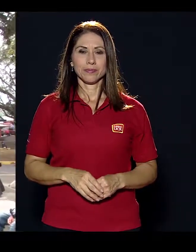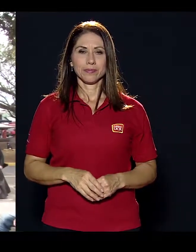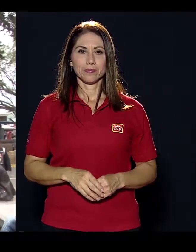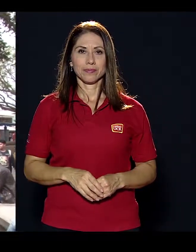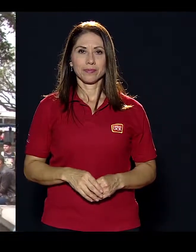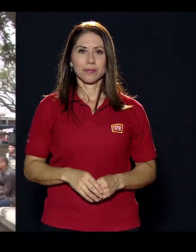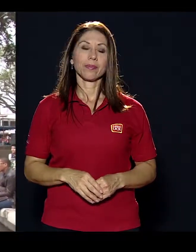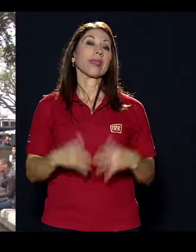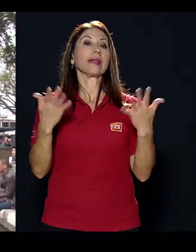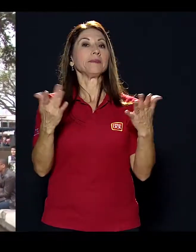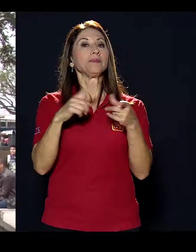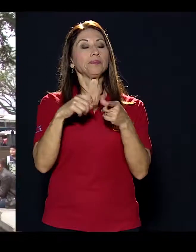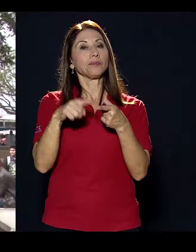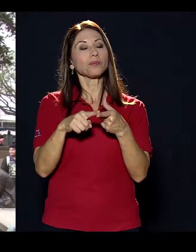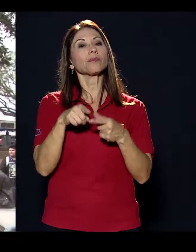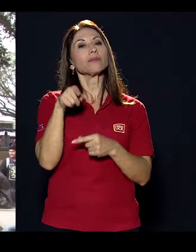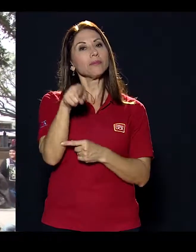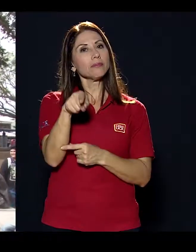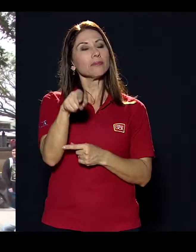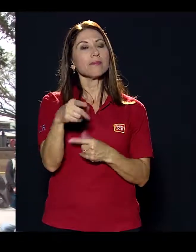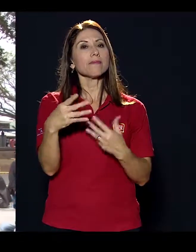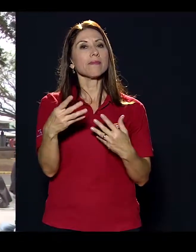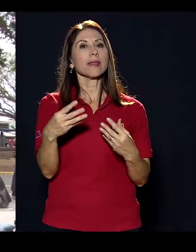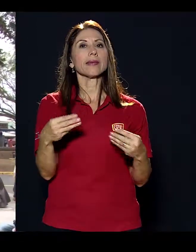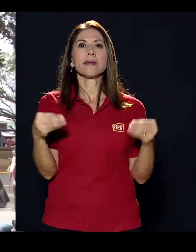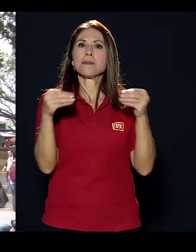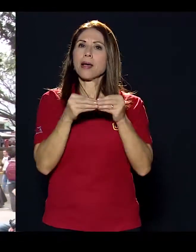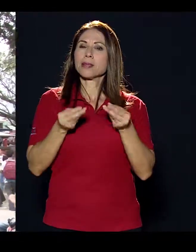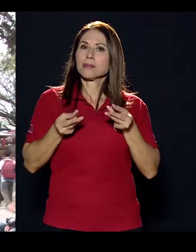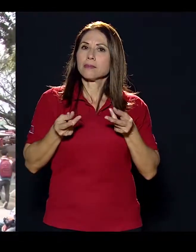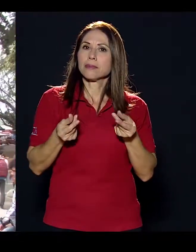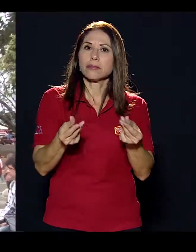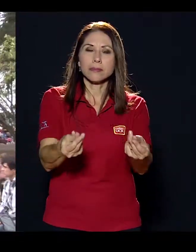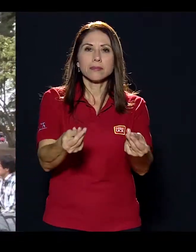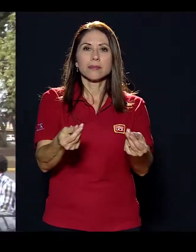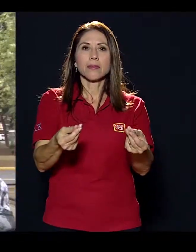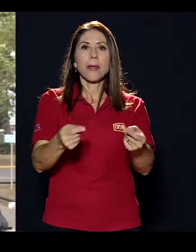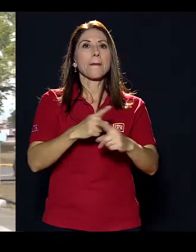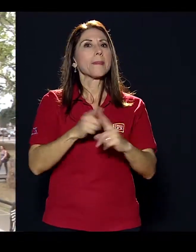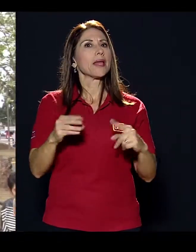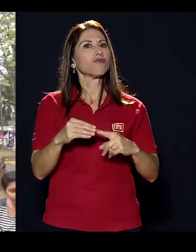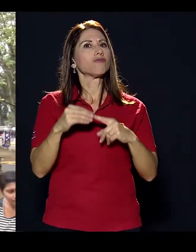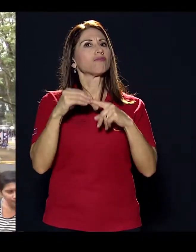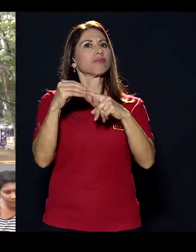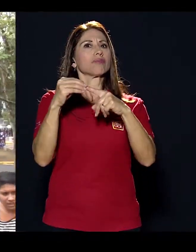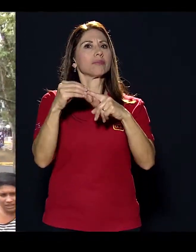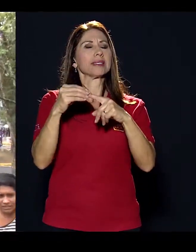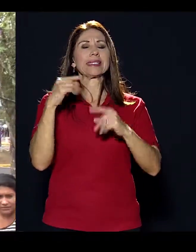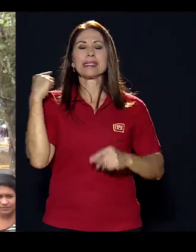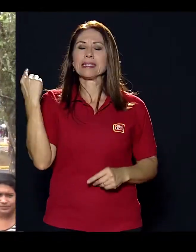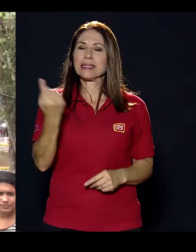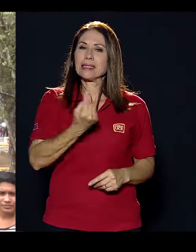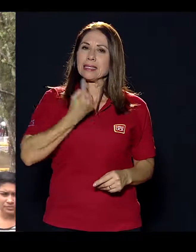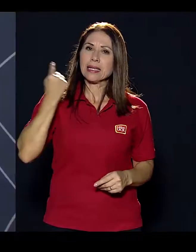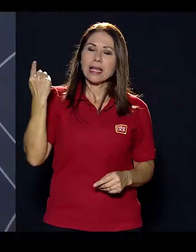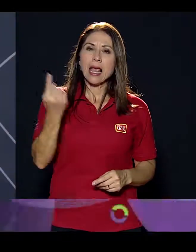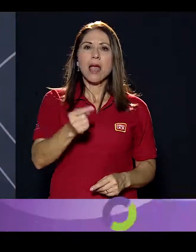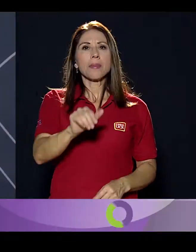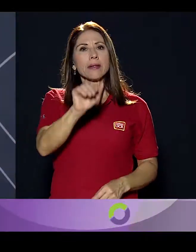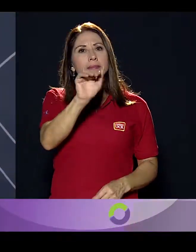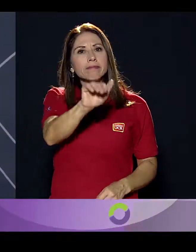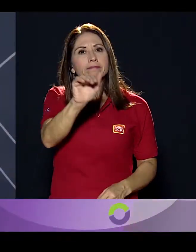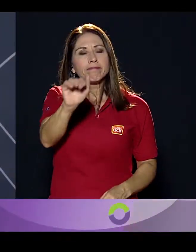Entonces, eso yo creo que le va a dar mayor agilidad pero sobre todo interpelar siempre